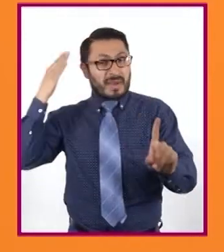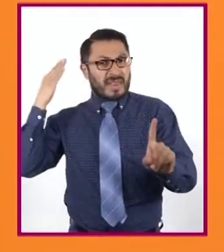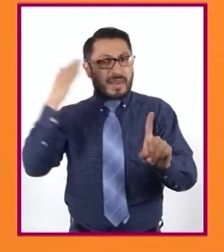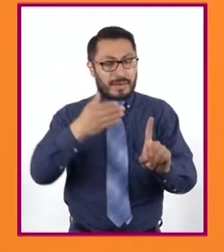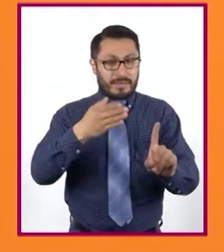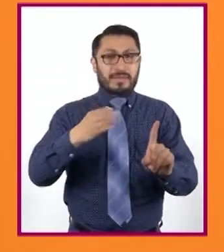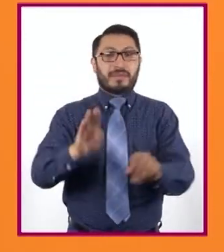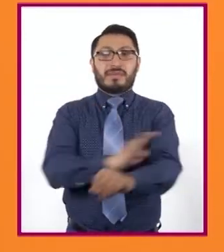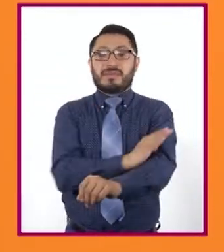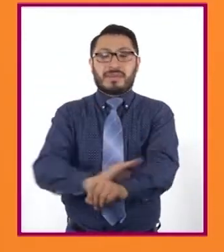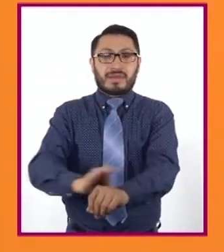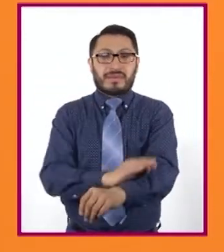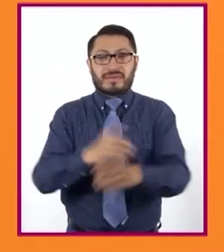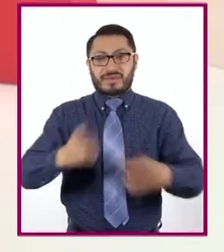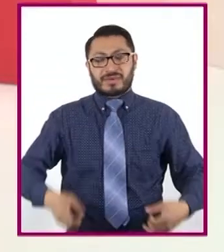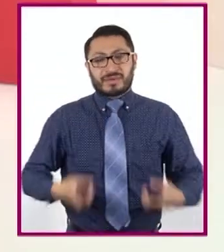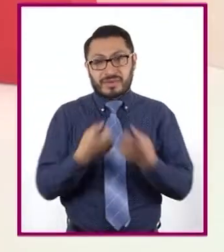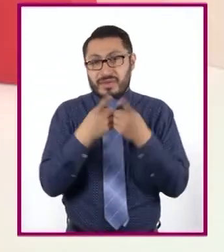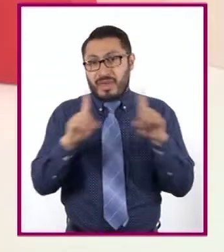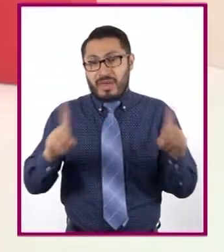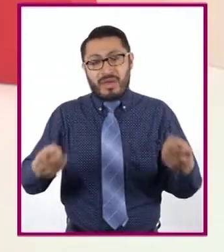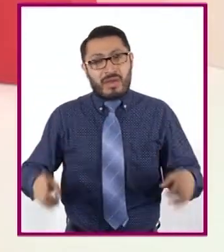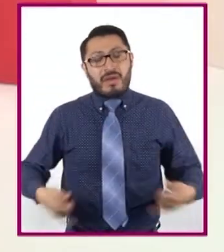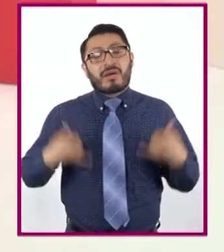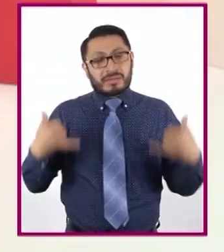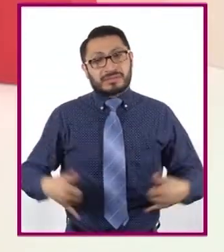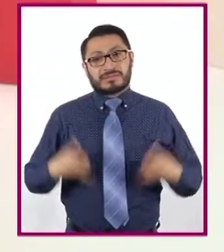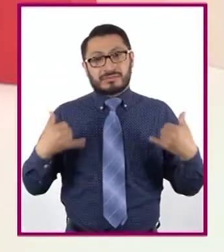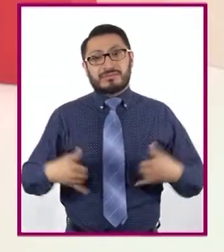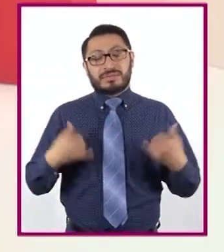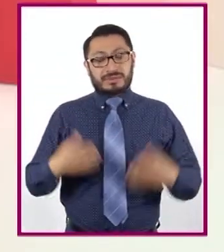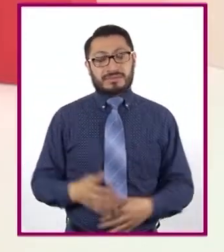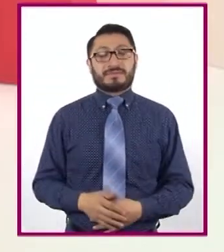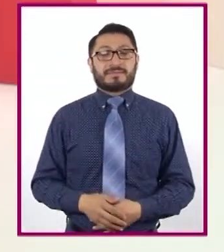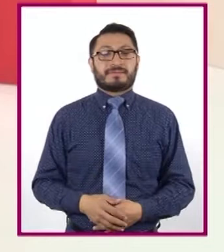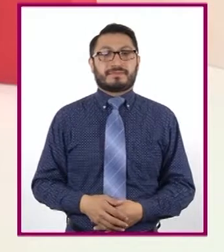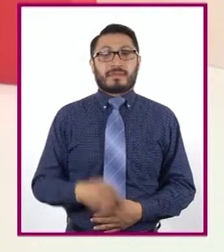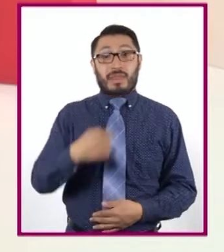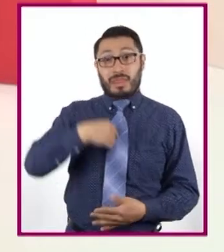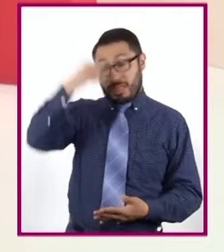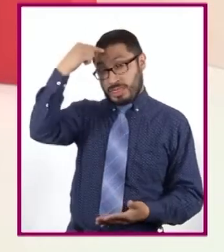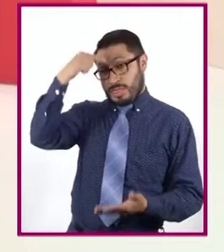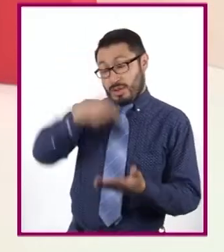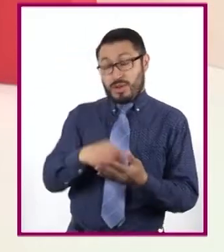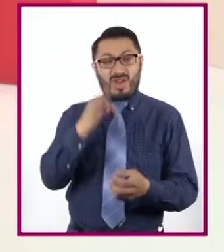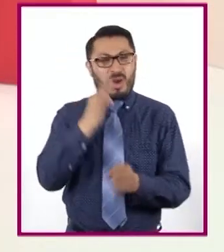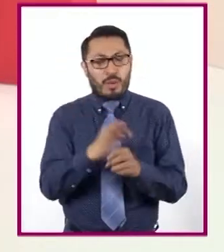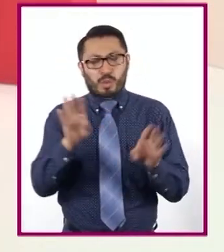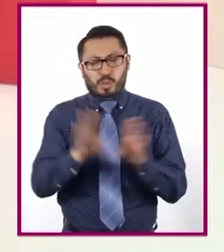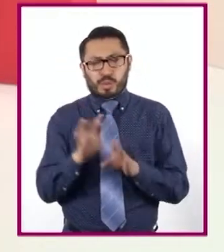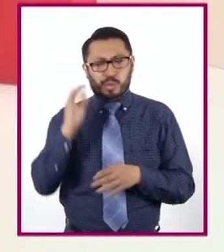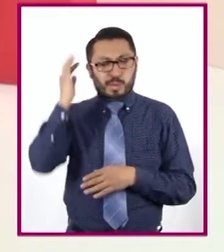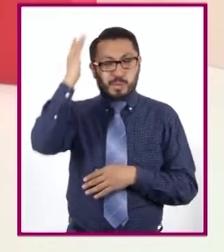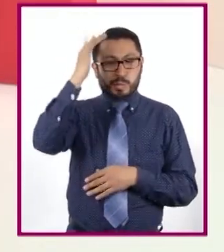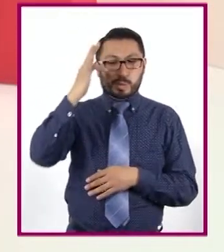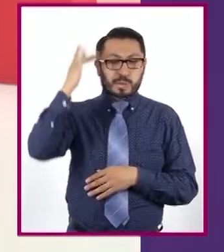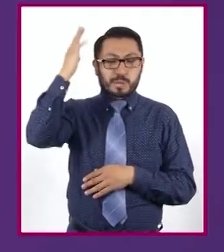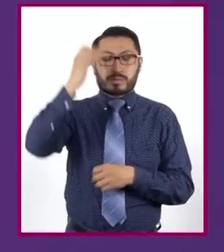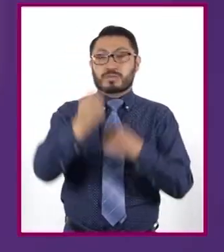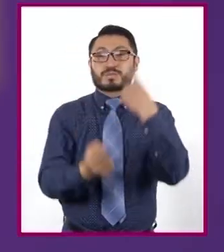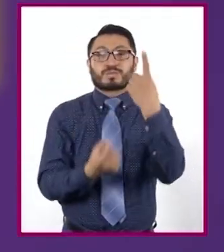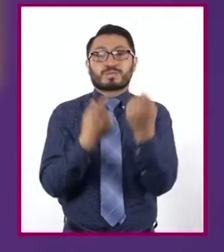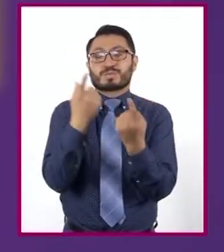de las y los adolescentes. Considero, maestro, que es momento de reflexionar sobre algunos